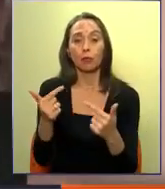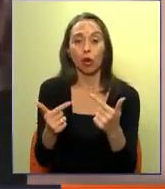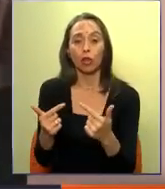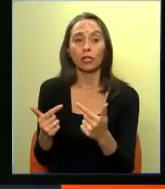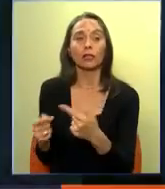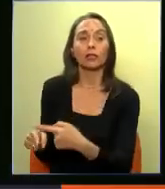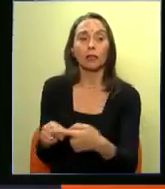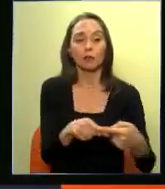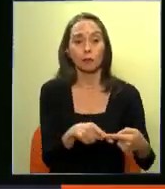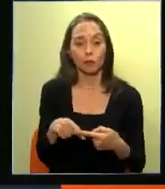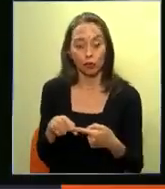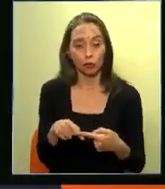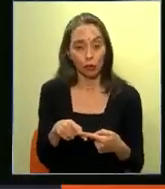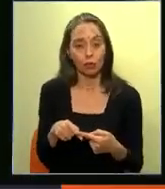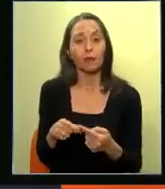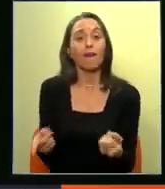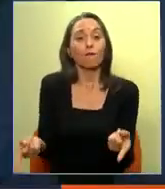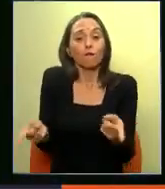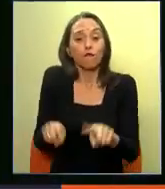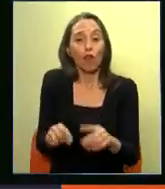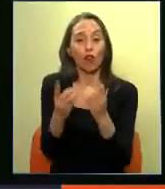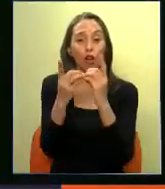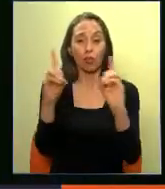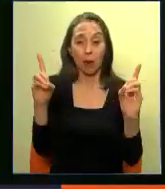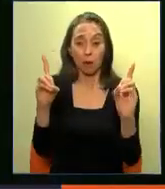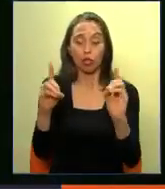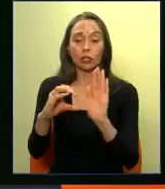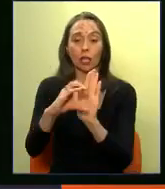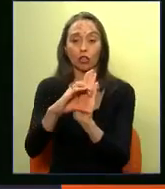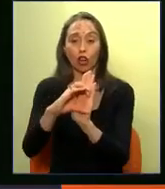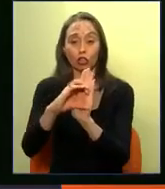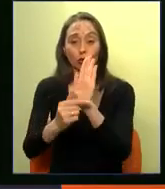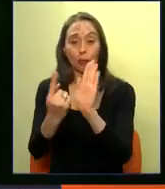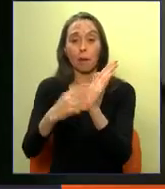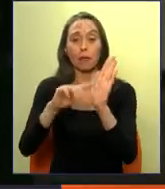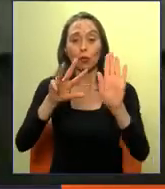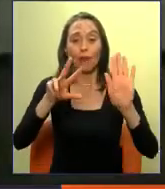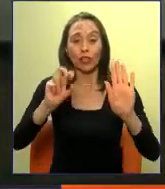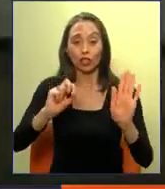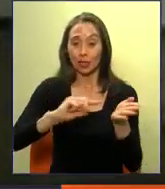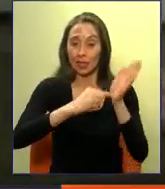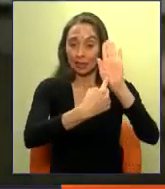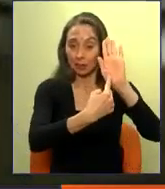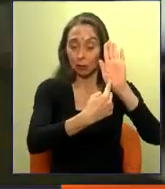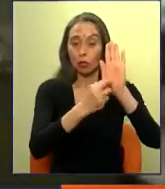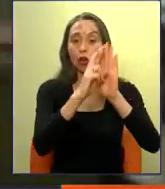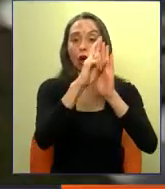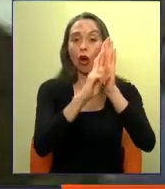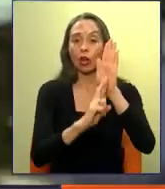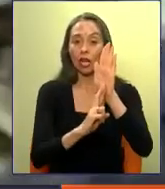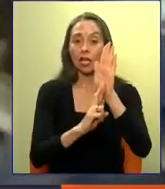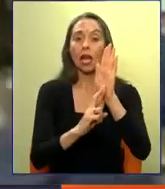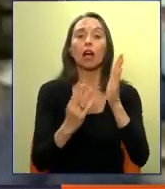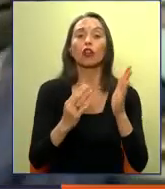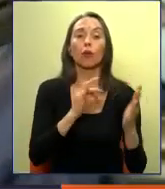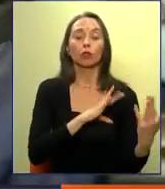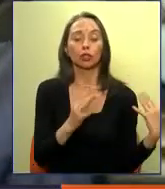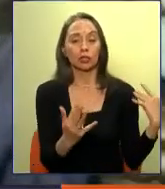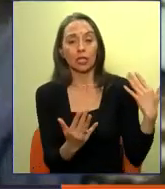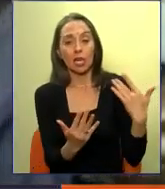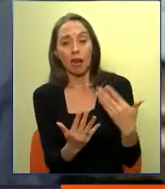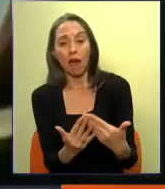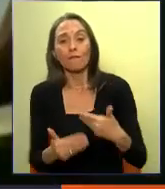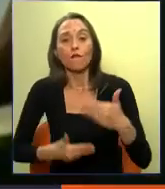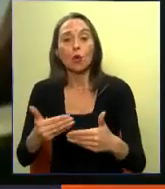social. Tras el retorno a la democracia, la Constitución de 1980 fijó las reglas en las que se movió el país por más de